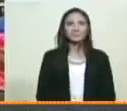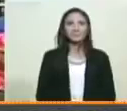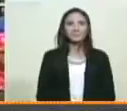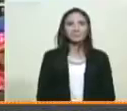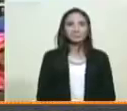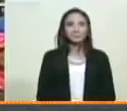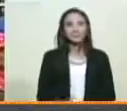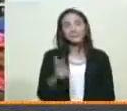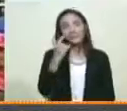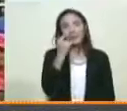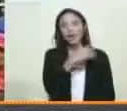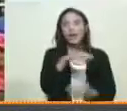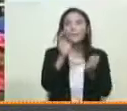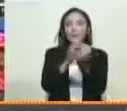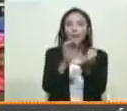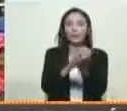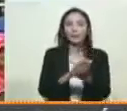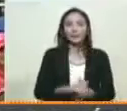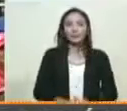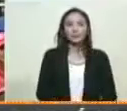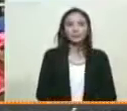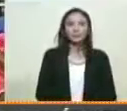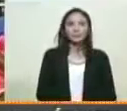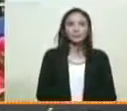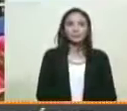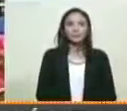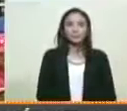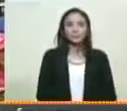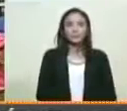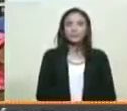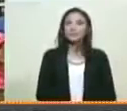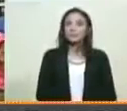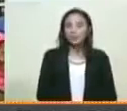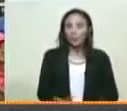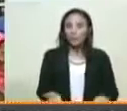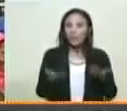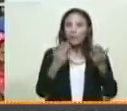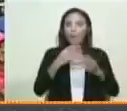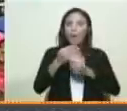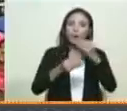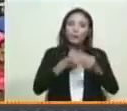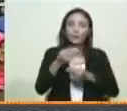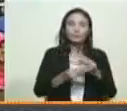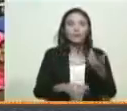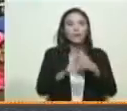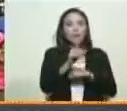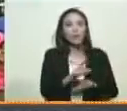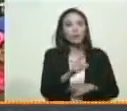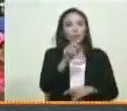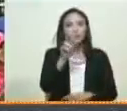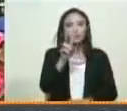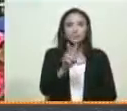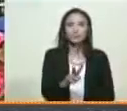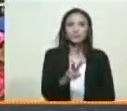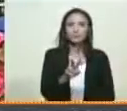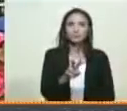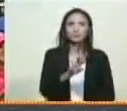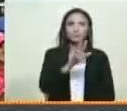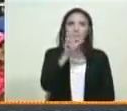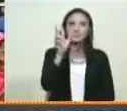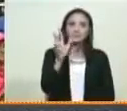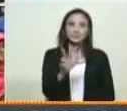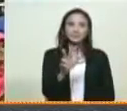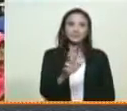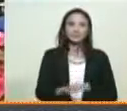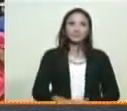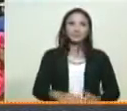calle Igualdad de Margarita, de Por la Mar. Vamos a hacer una ola bolivariana. A la una, a las dos,